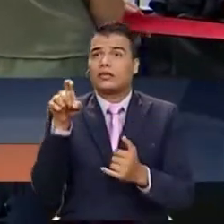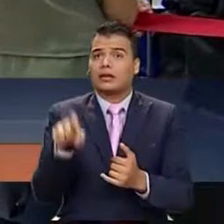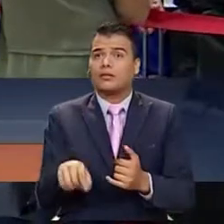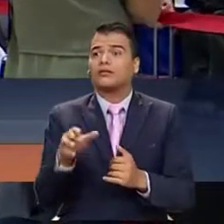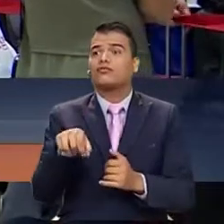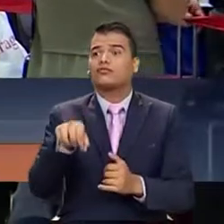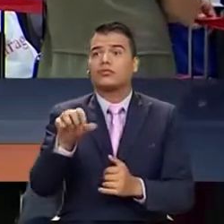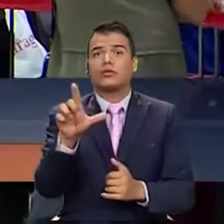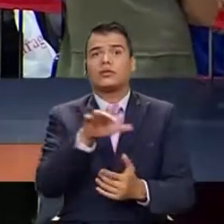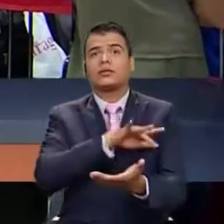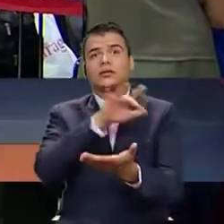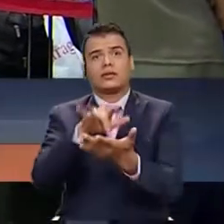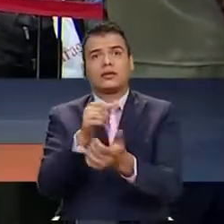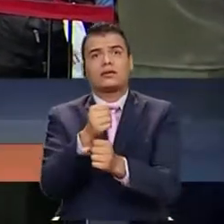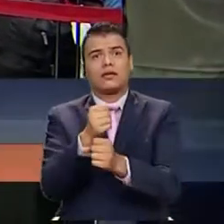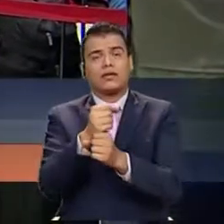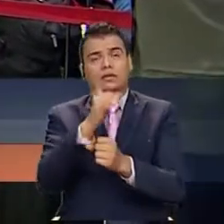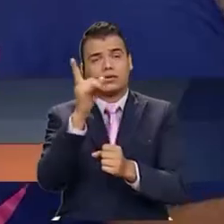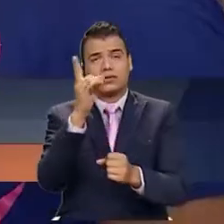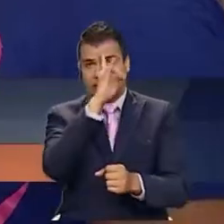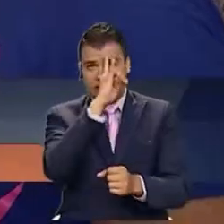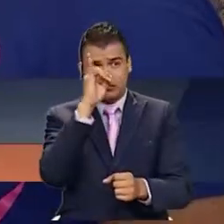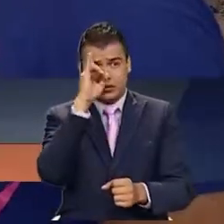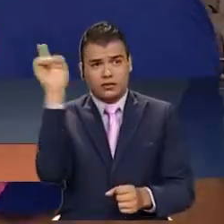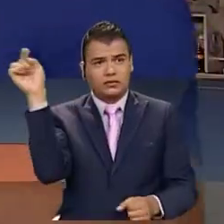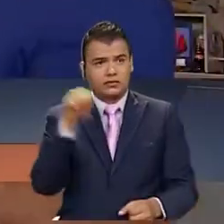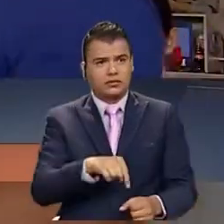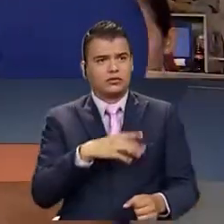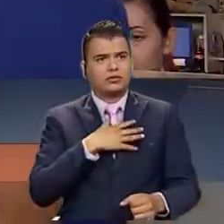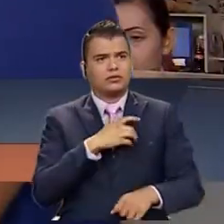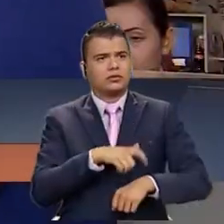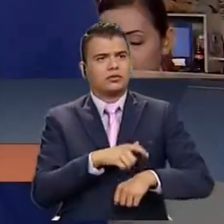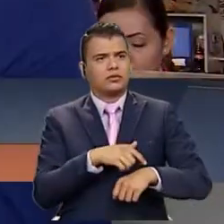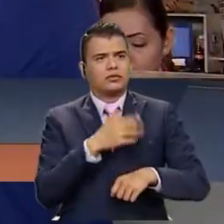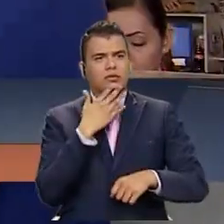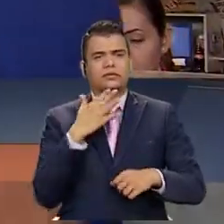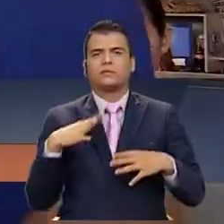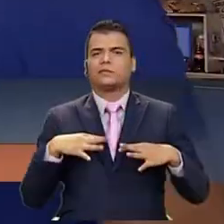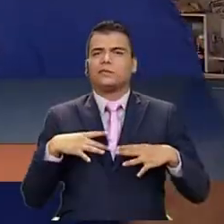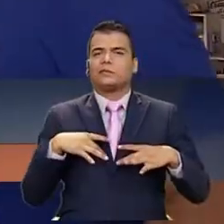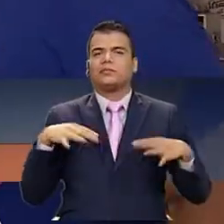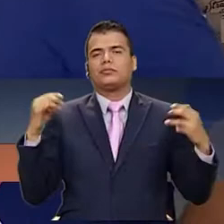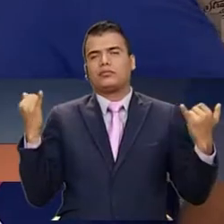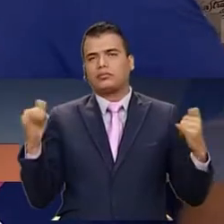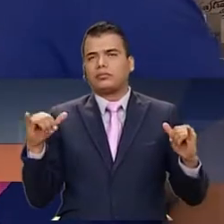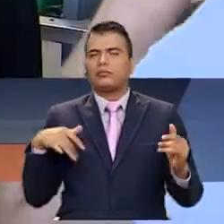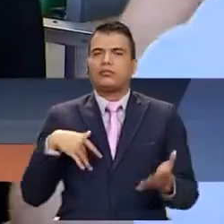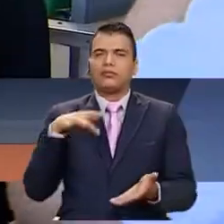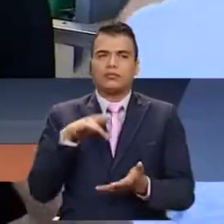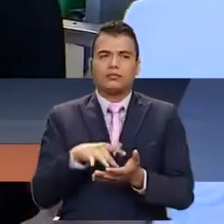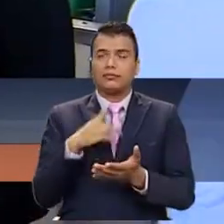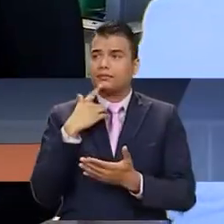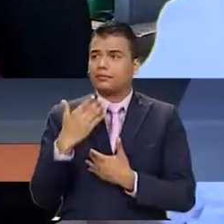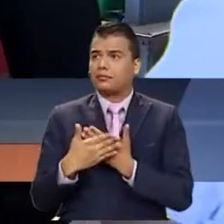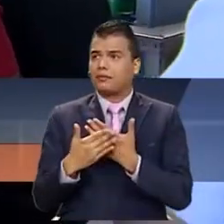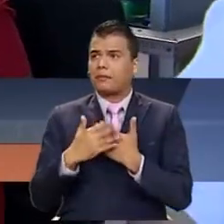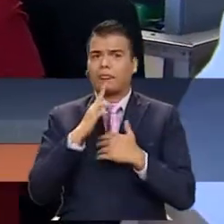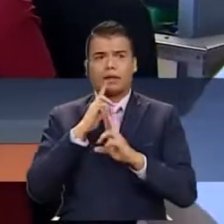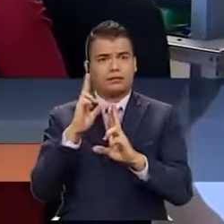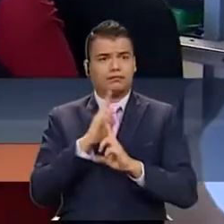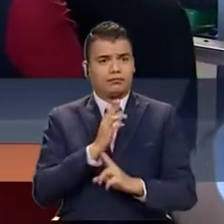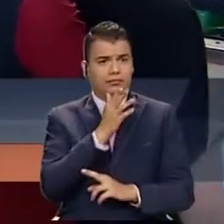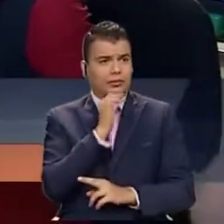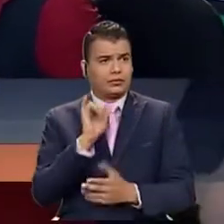el lunes en su trabajo en Madrid, de donde viajó a pasar una temporada de vacaciones. Sin embargo, aún no recibe respuesta por parte